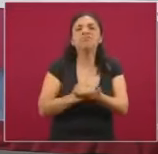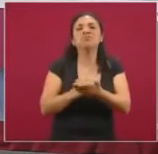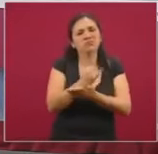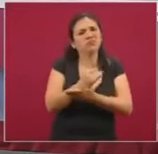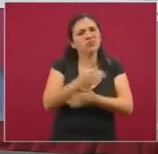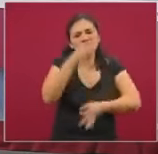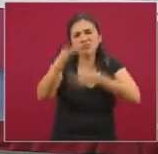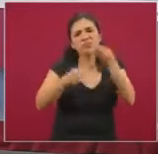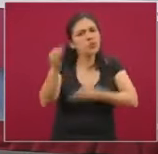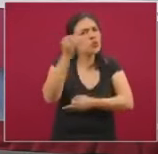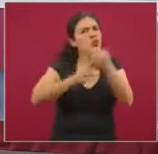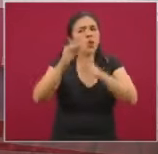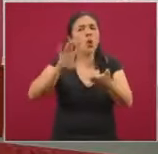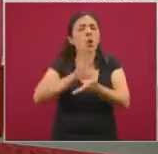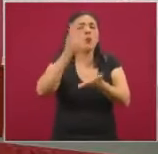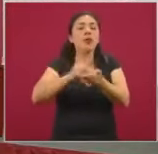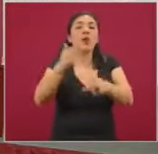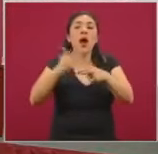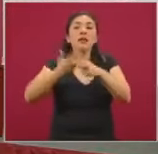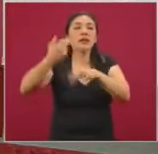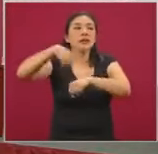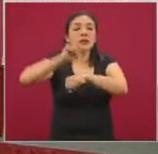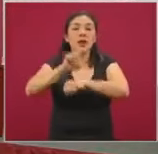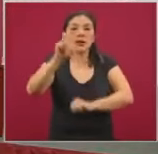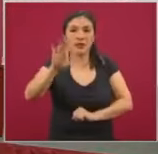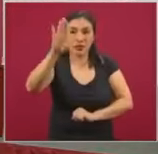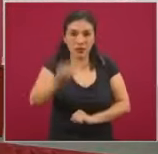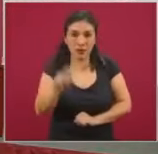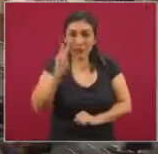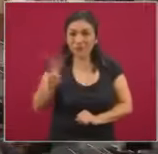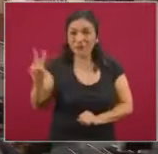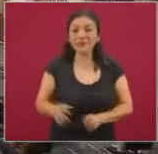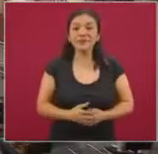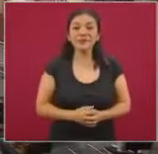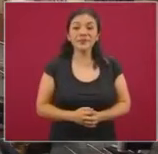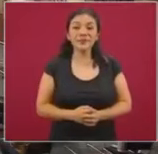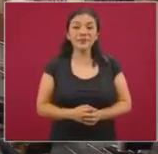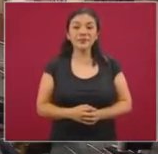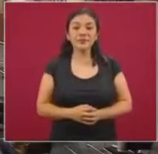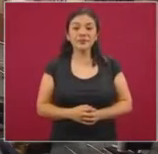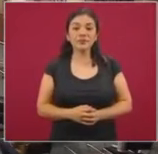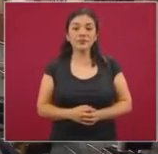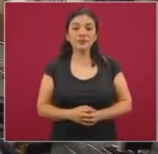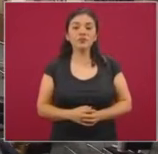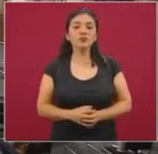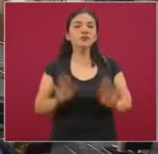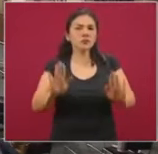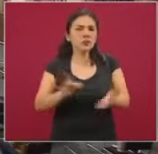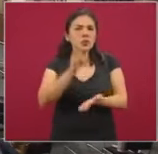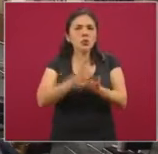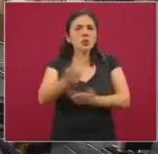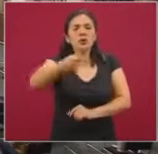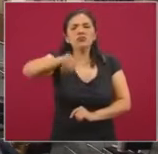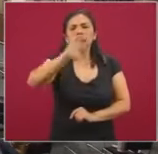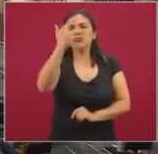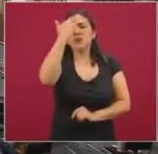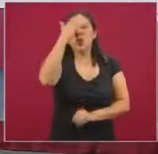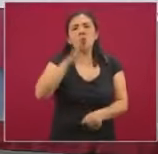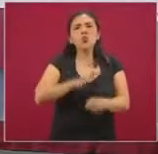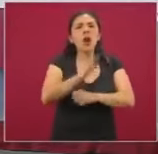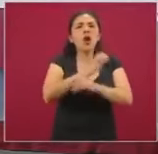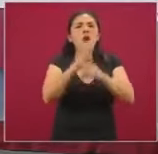publicar todas las entidades y hasta la semana 39. La siguiente, por favor. Solo para recordar los